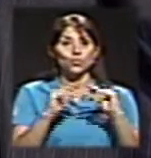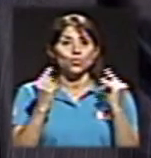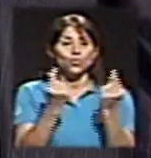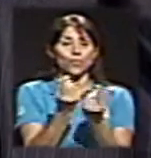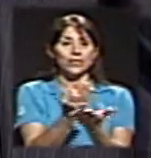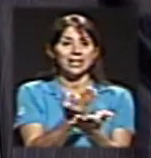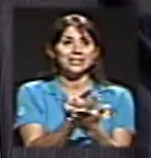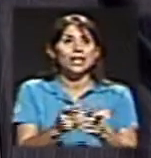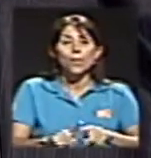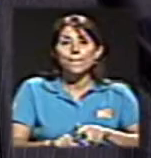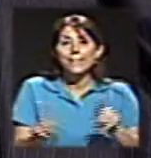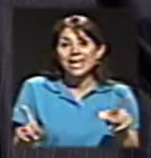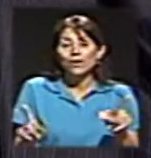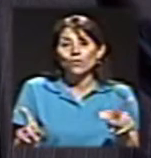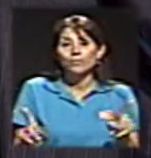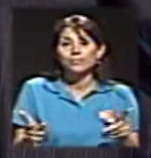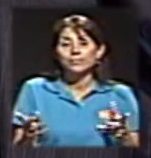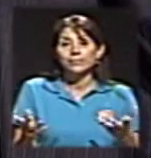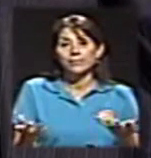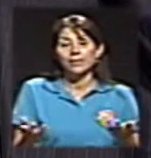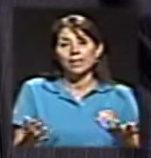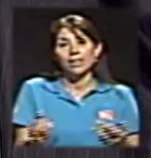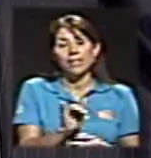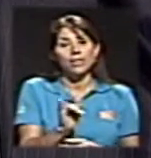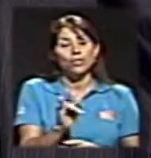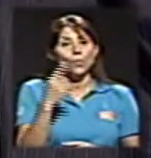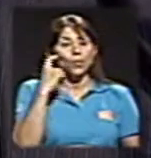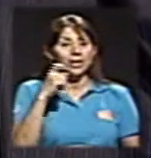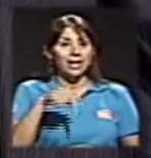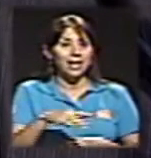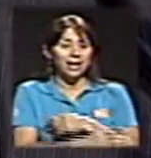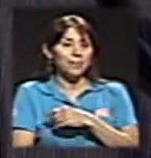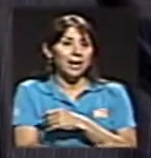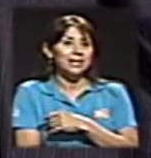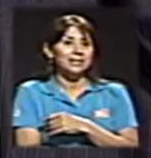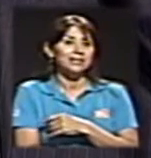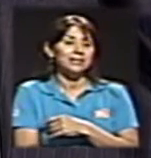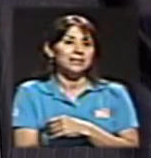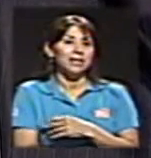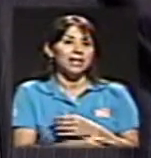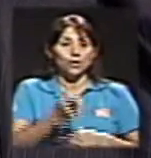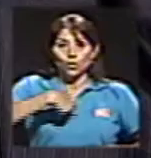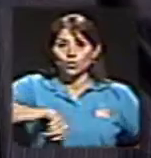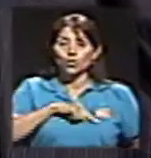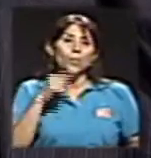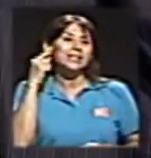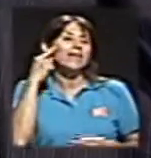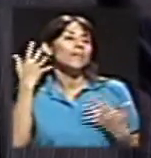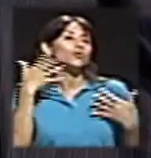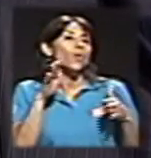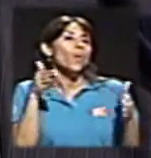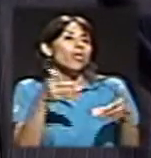pero tanto porque en el país era un grupo que los ticos lo pensaban como un monopolio, pero